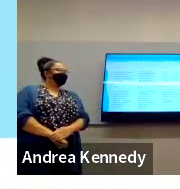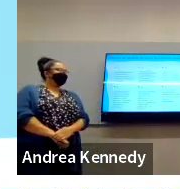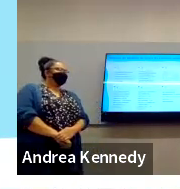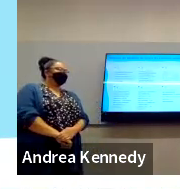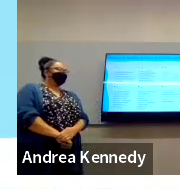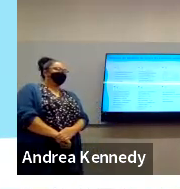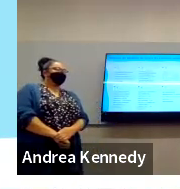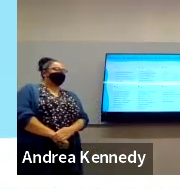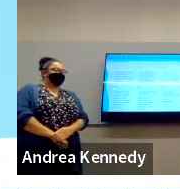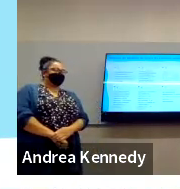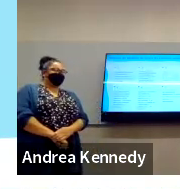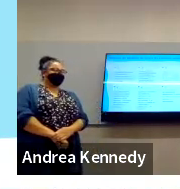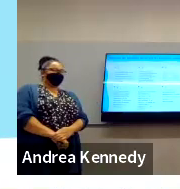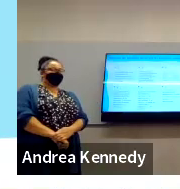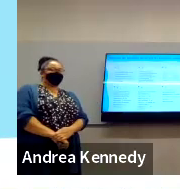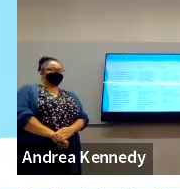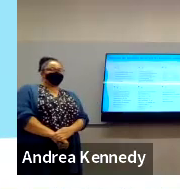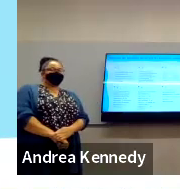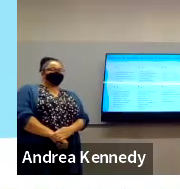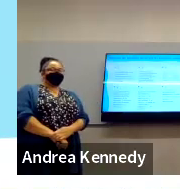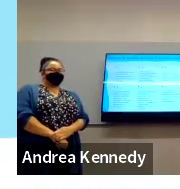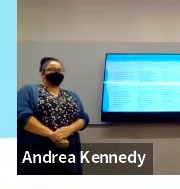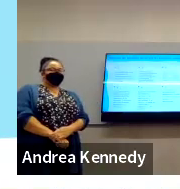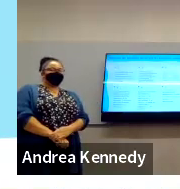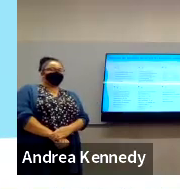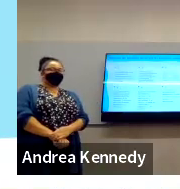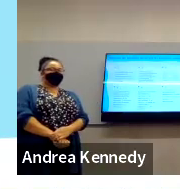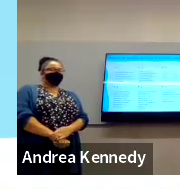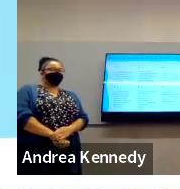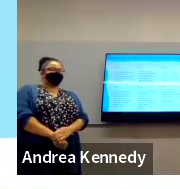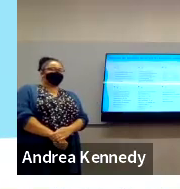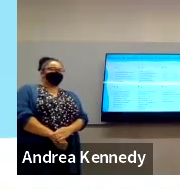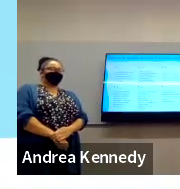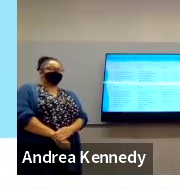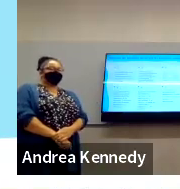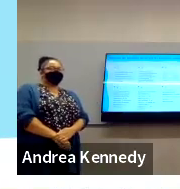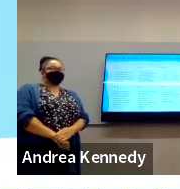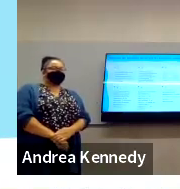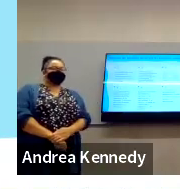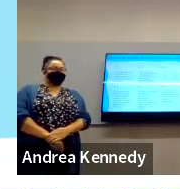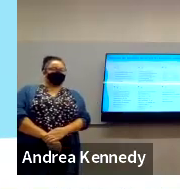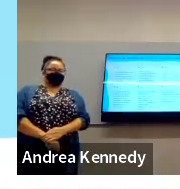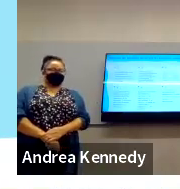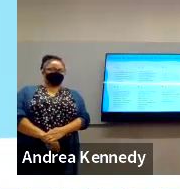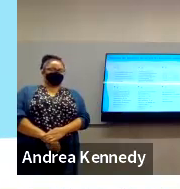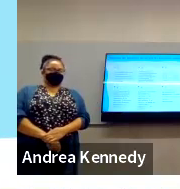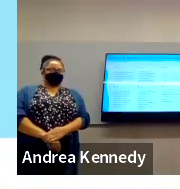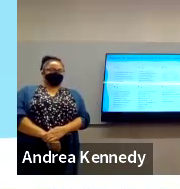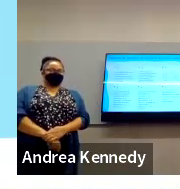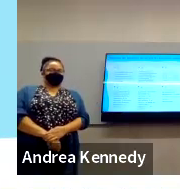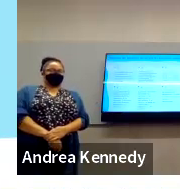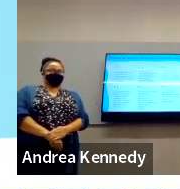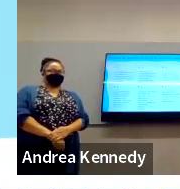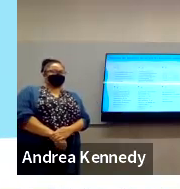la petición, los cálculos seleccionados y las respuestas de los inquilinos. El personal va